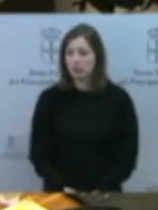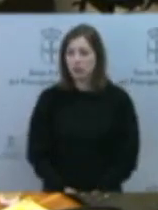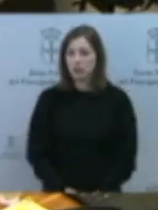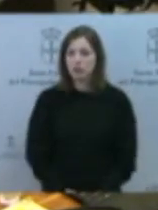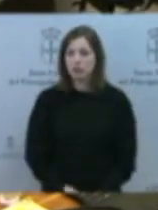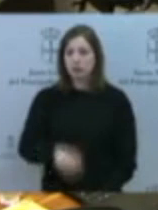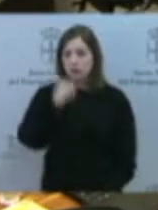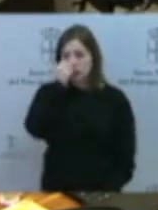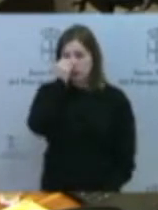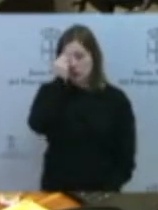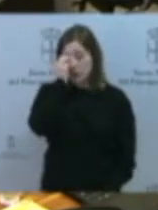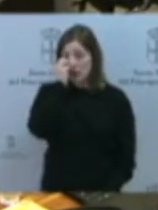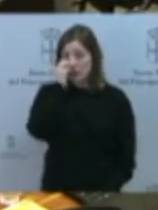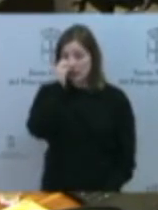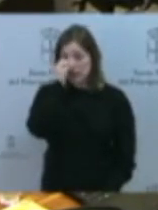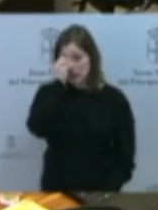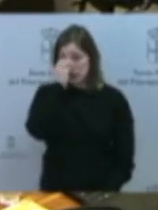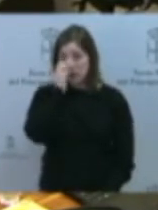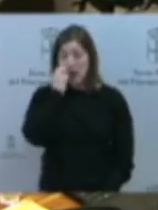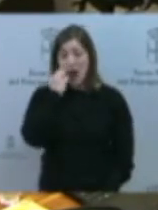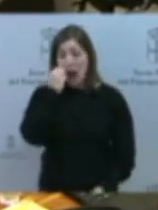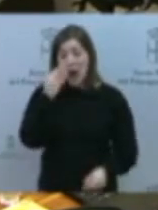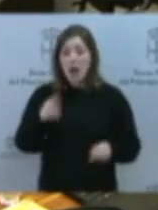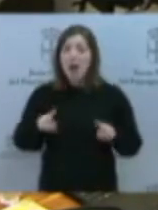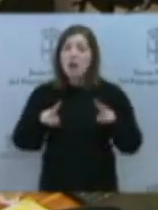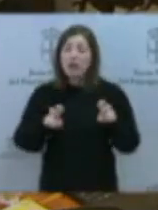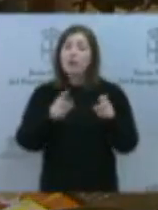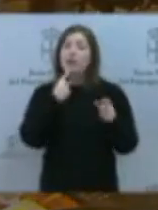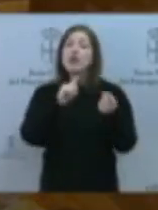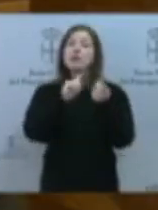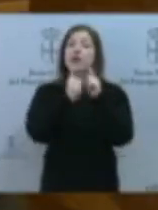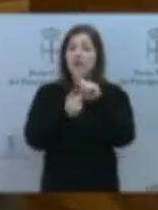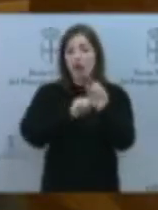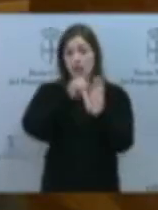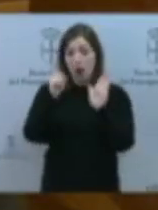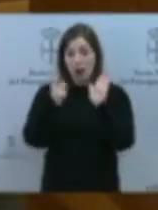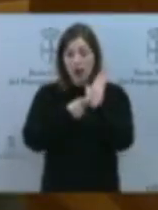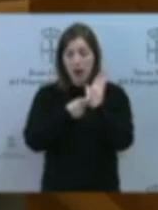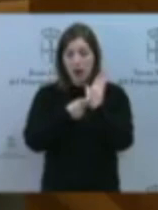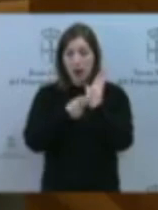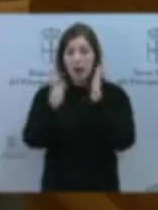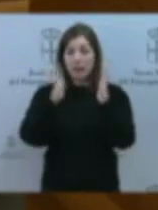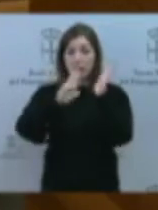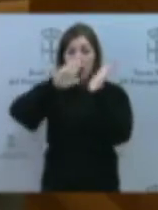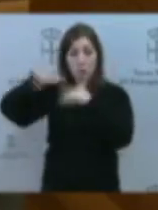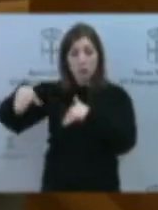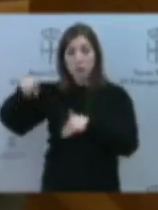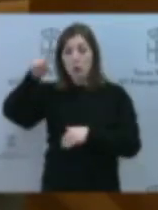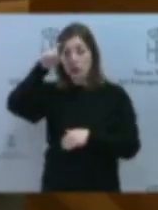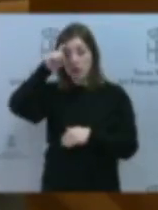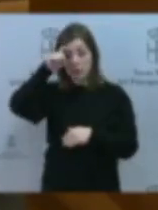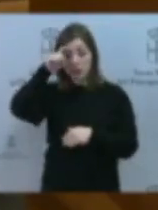es que desde la modificación legal que se hizo en la última etapa del gobierno Zapatero como consecuencia de la crisis, ya sabe que hubo una